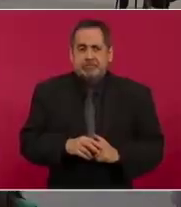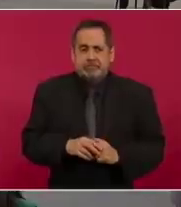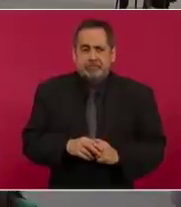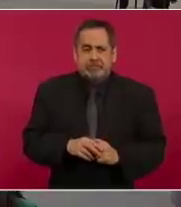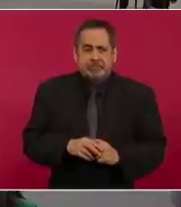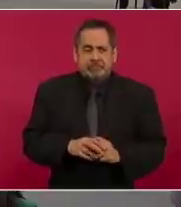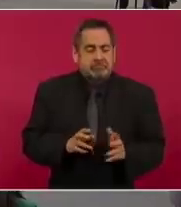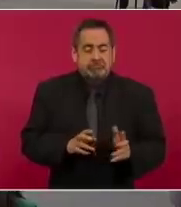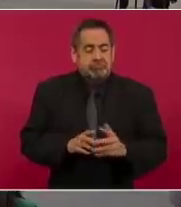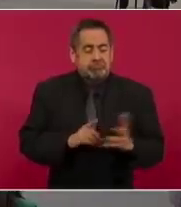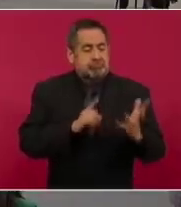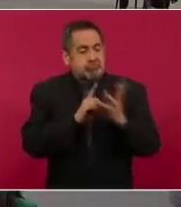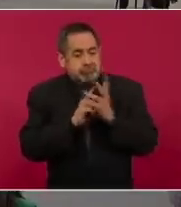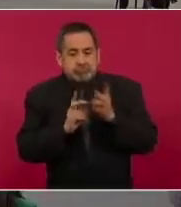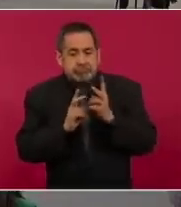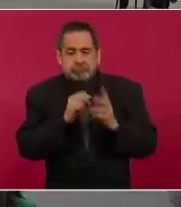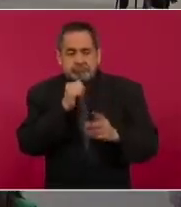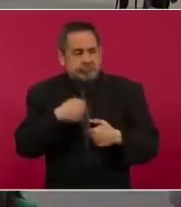No.